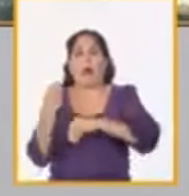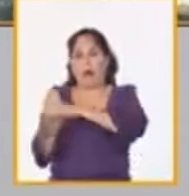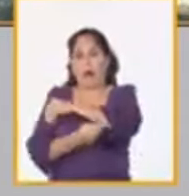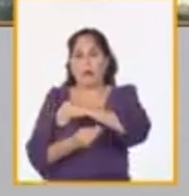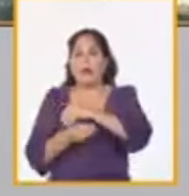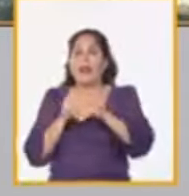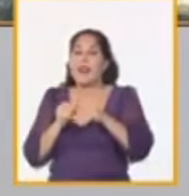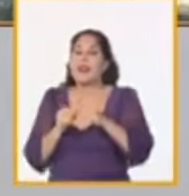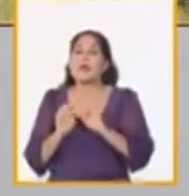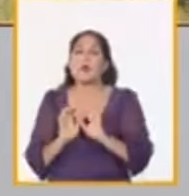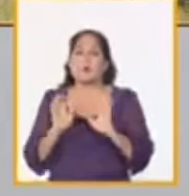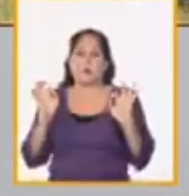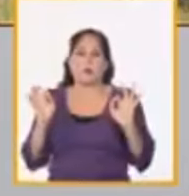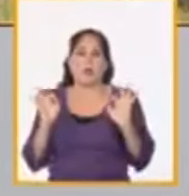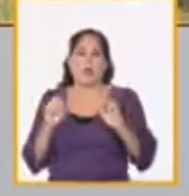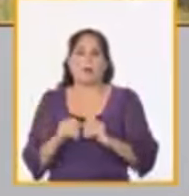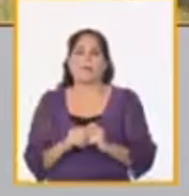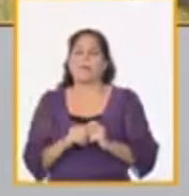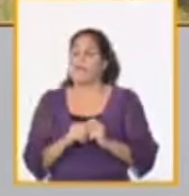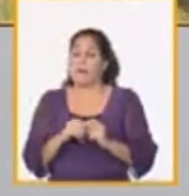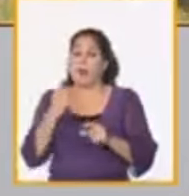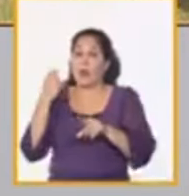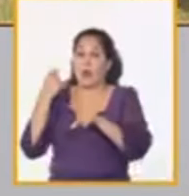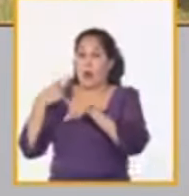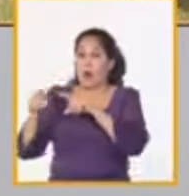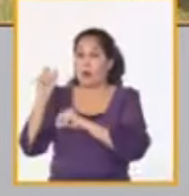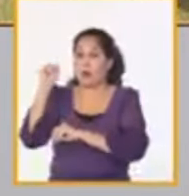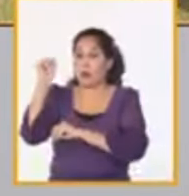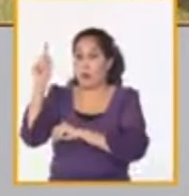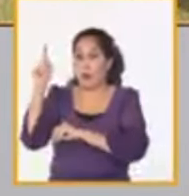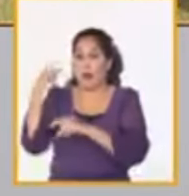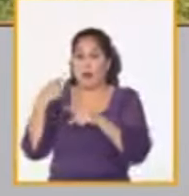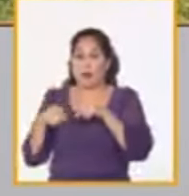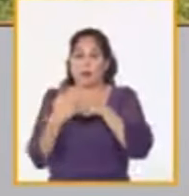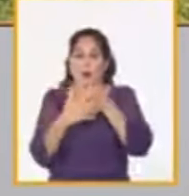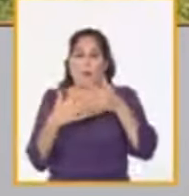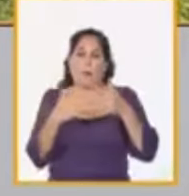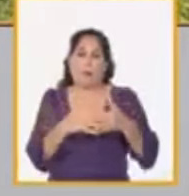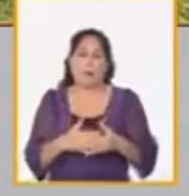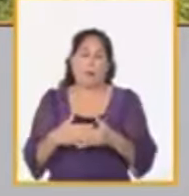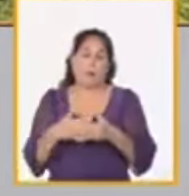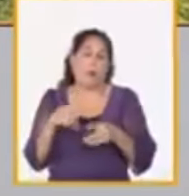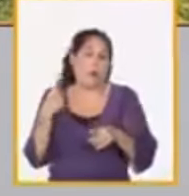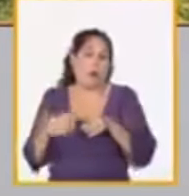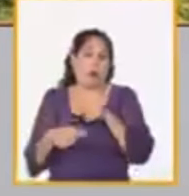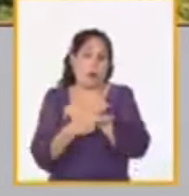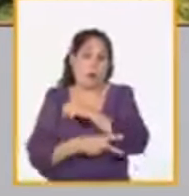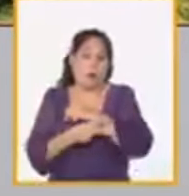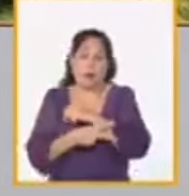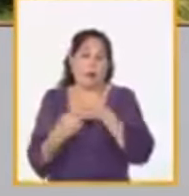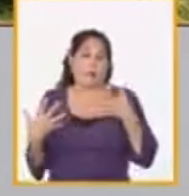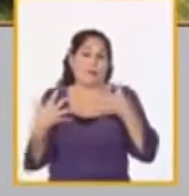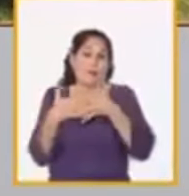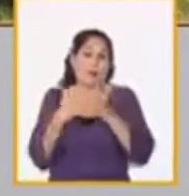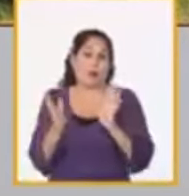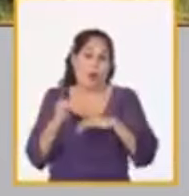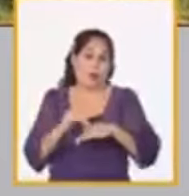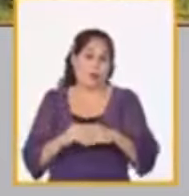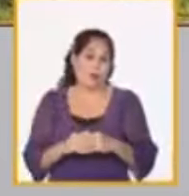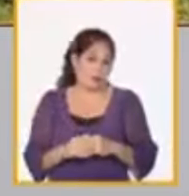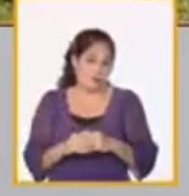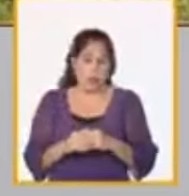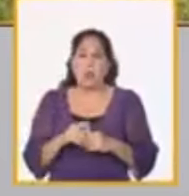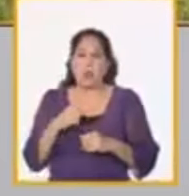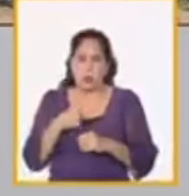especiales que hay que importarlas, porque con la industria nacional y con la forma de gestión nuestra tal, hemos hecho